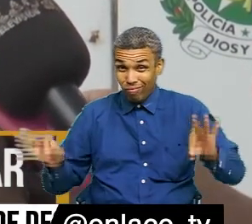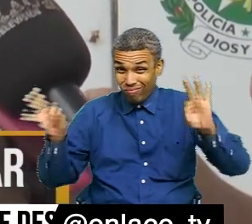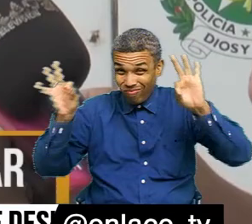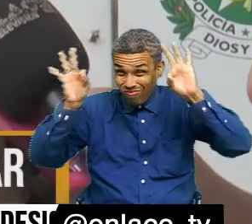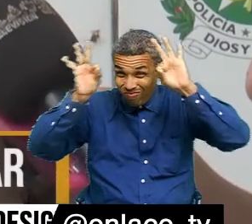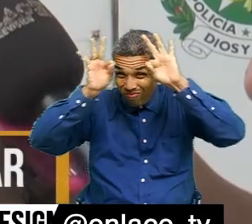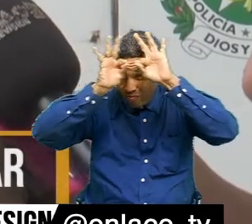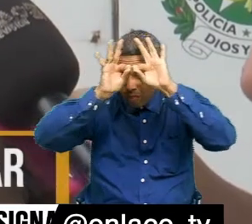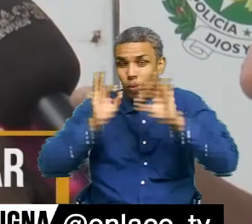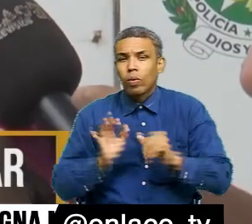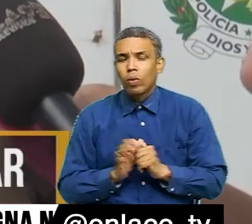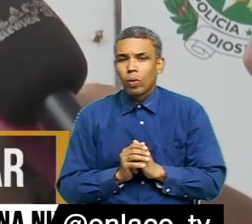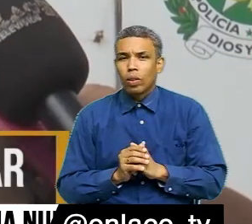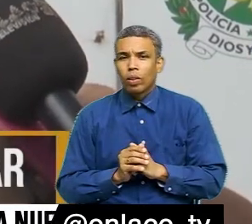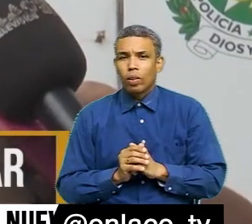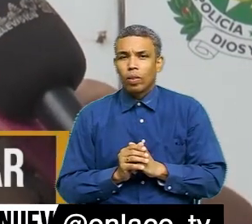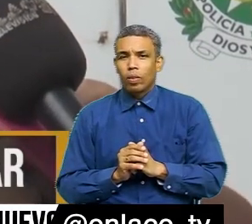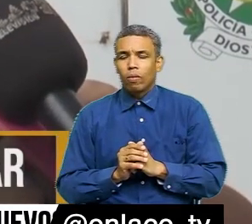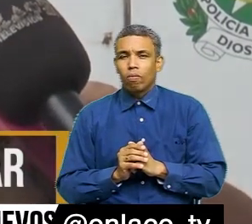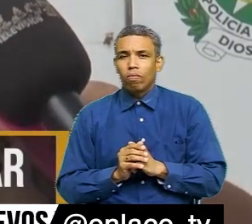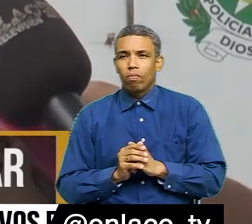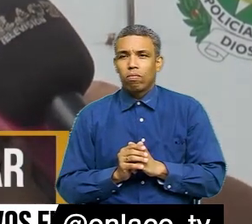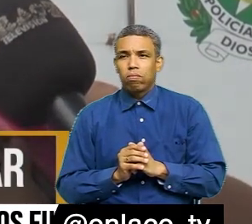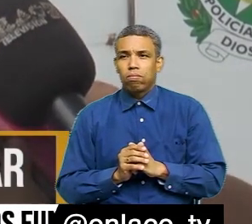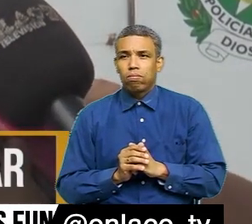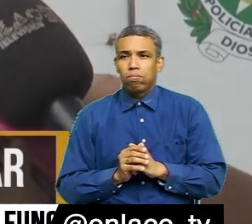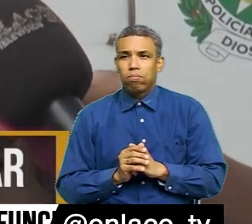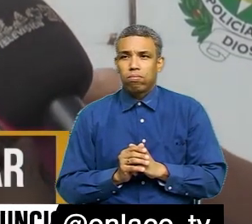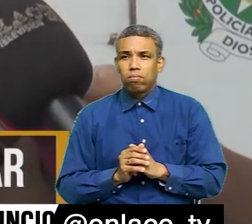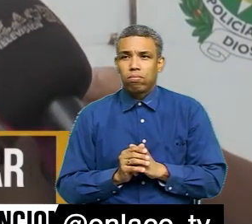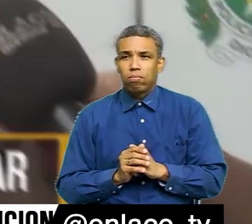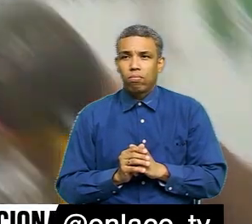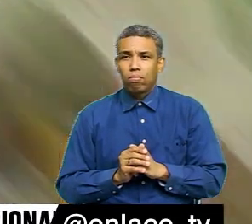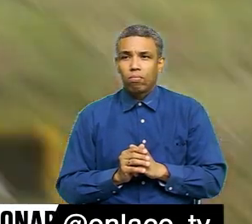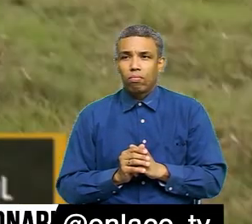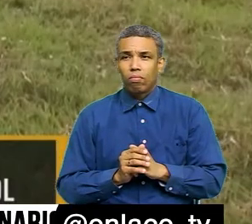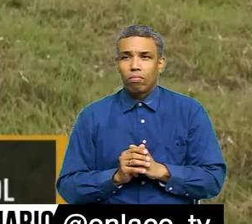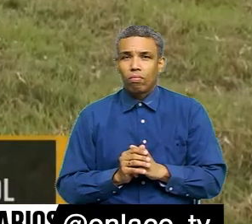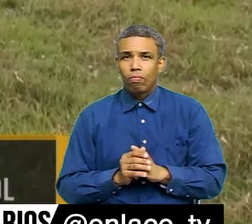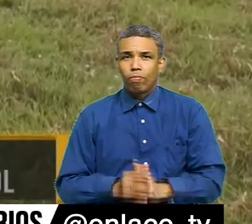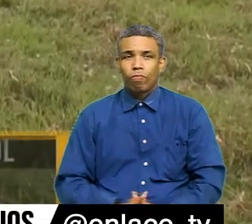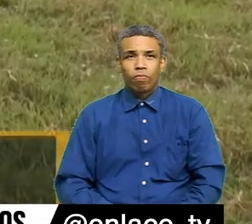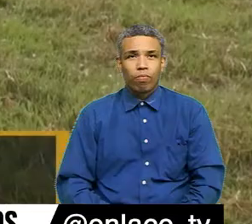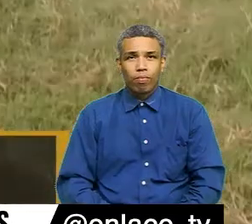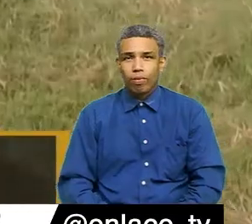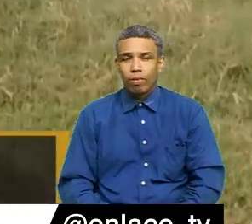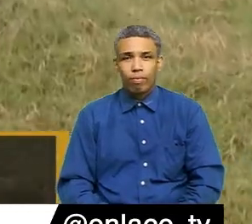no solamente las autoridades político-administrativas de la región.